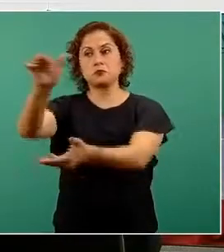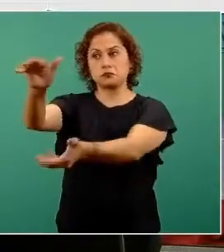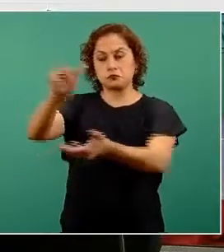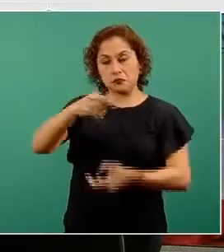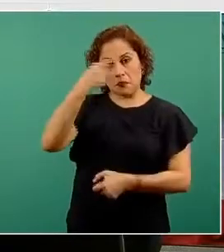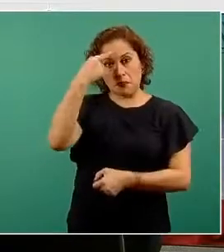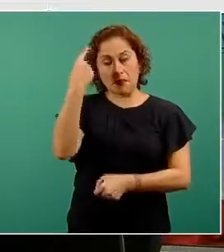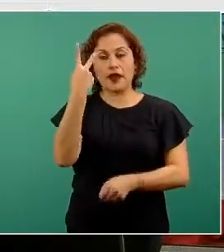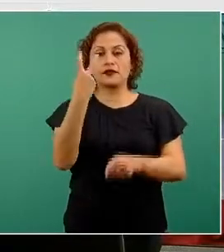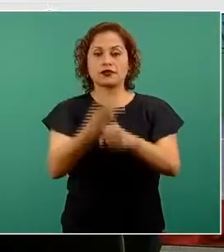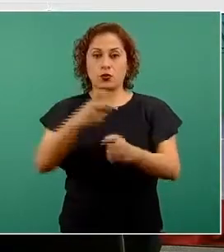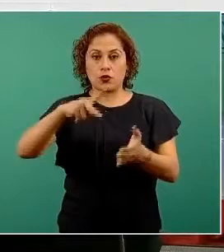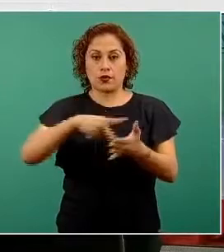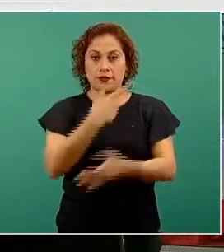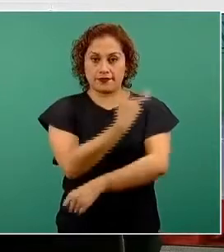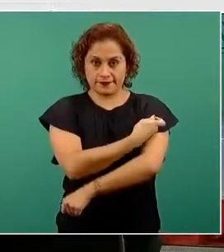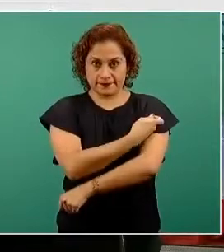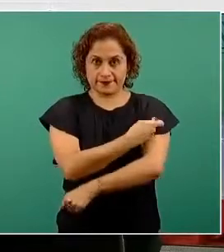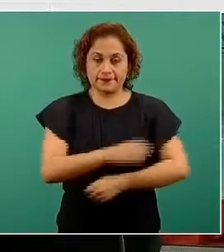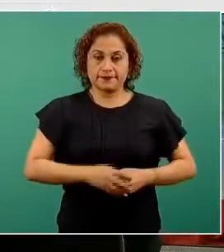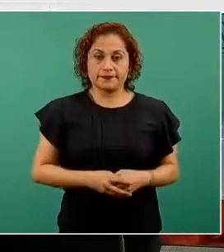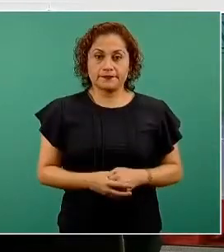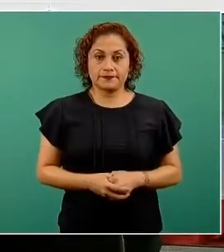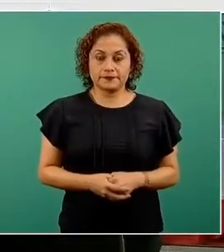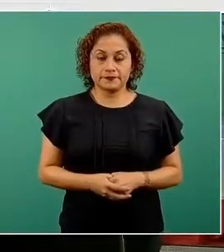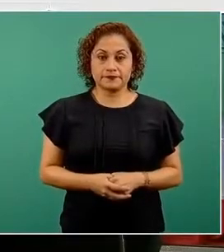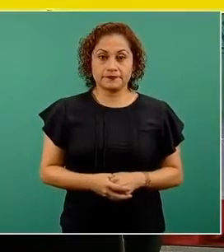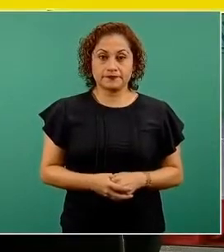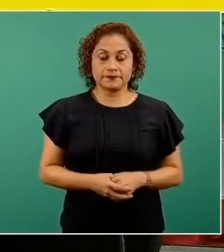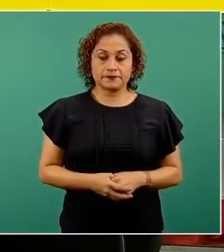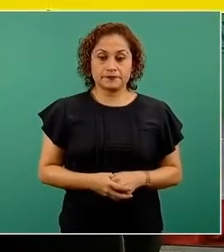segunda dosis. La siguiente, por favor.